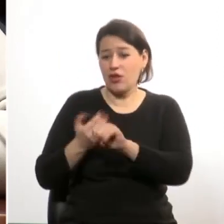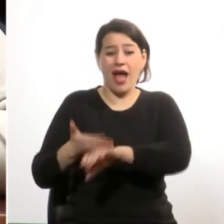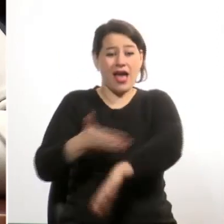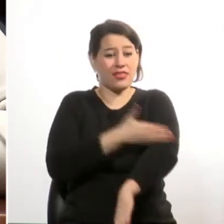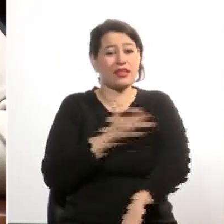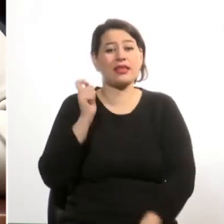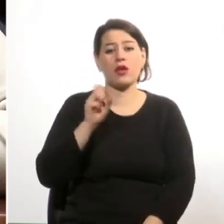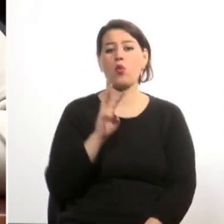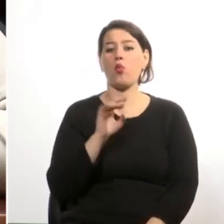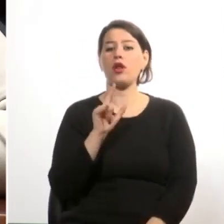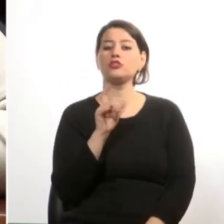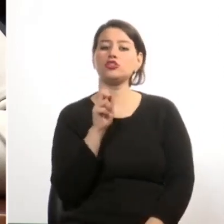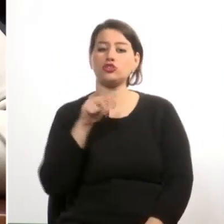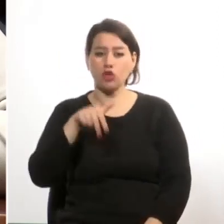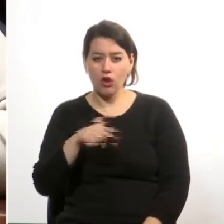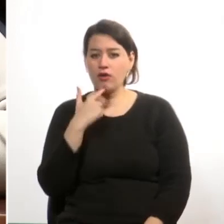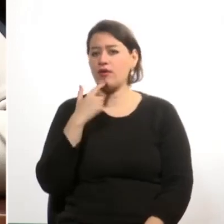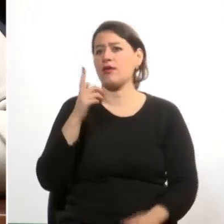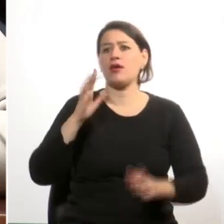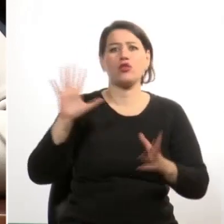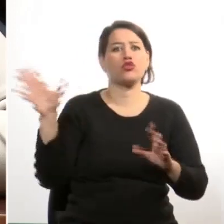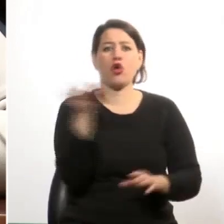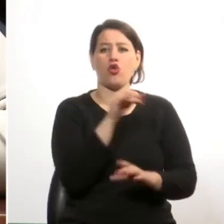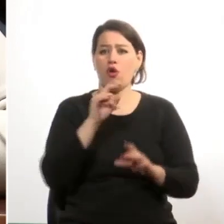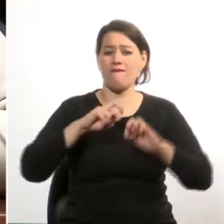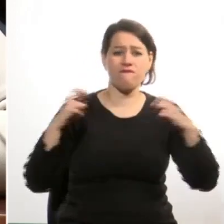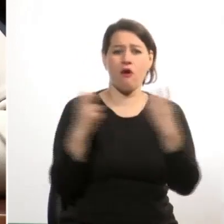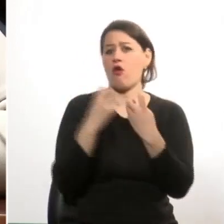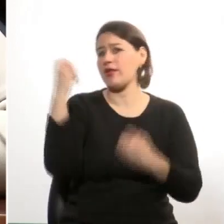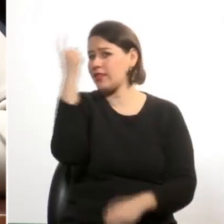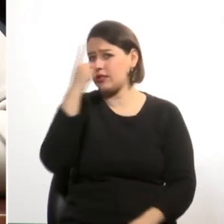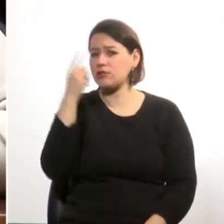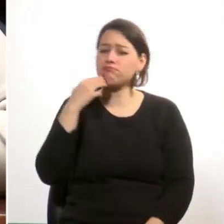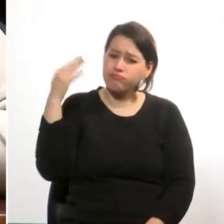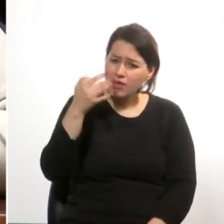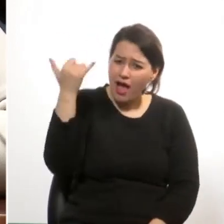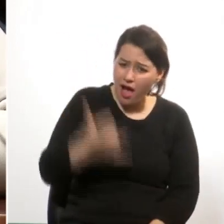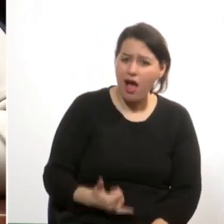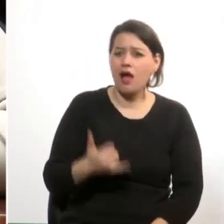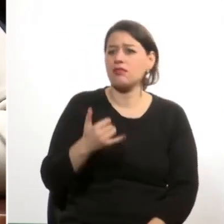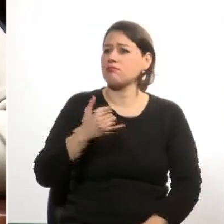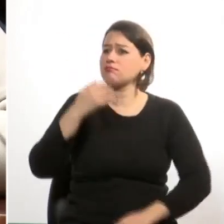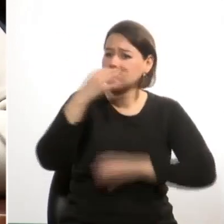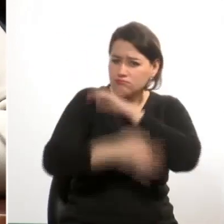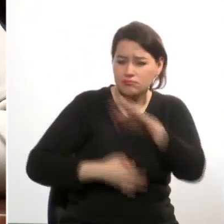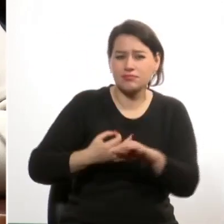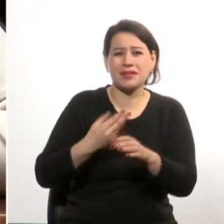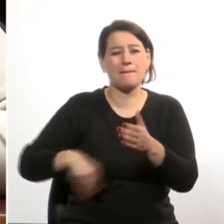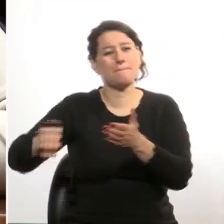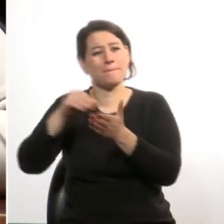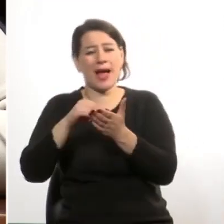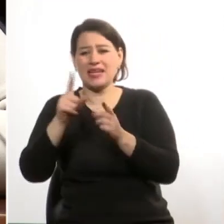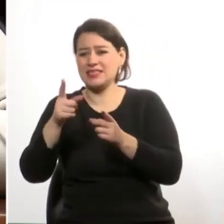Wilson Ferreira Aldunate en todos los foros internacionales en los que participó. La contienda de